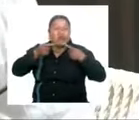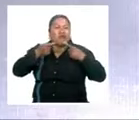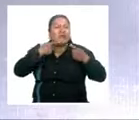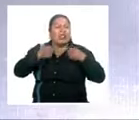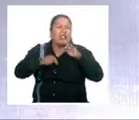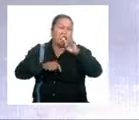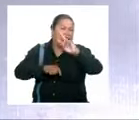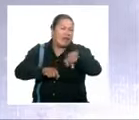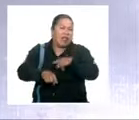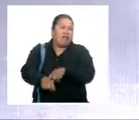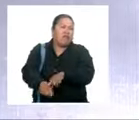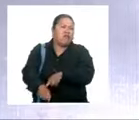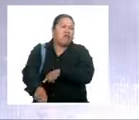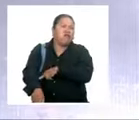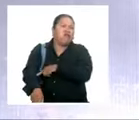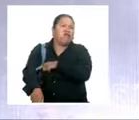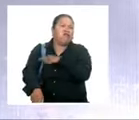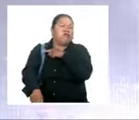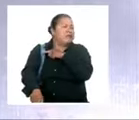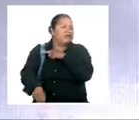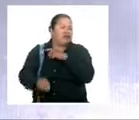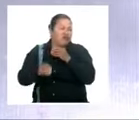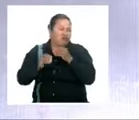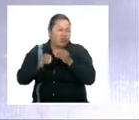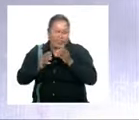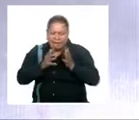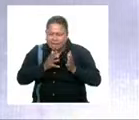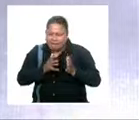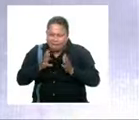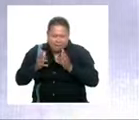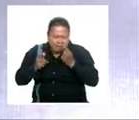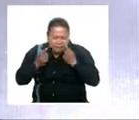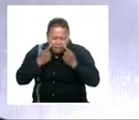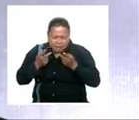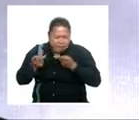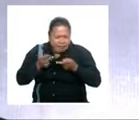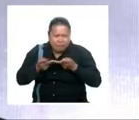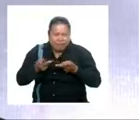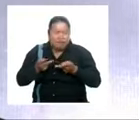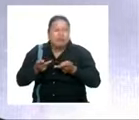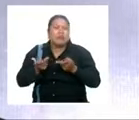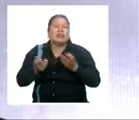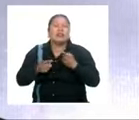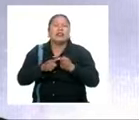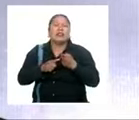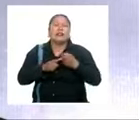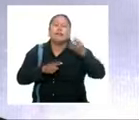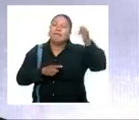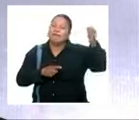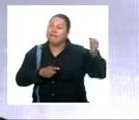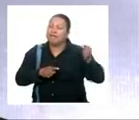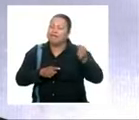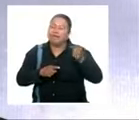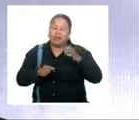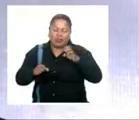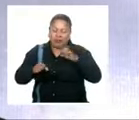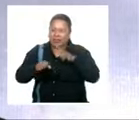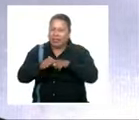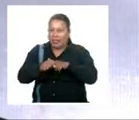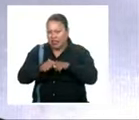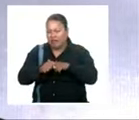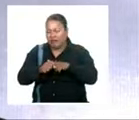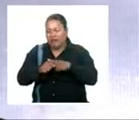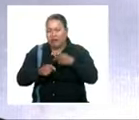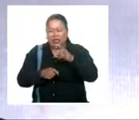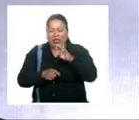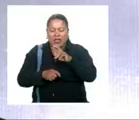largamente este encuentro con el enviado especial del presidente Biden